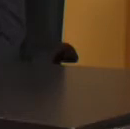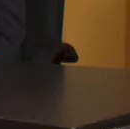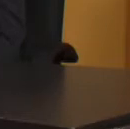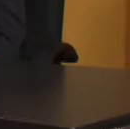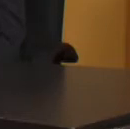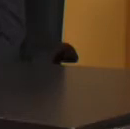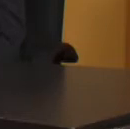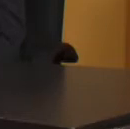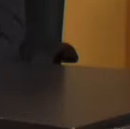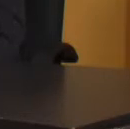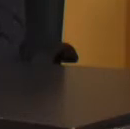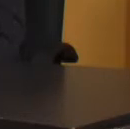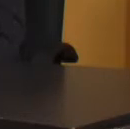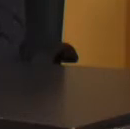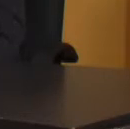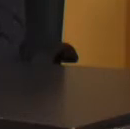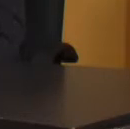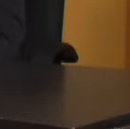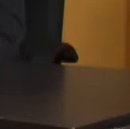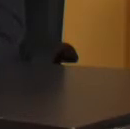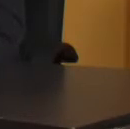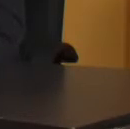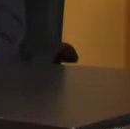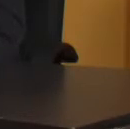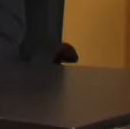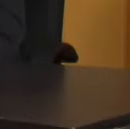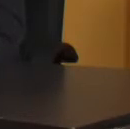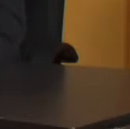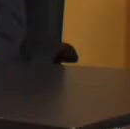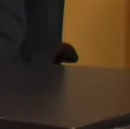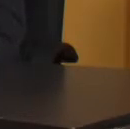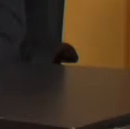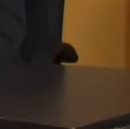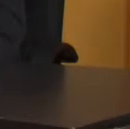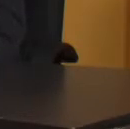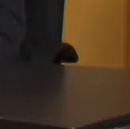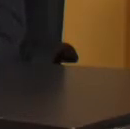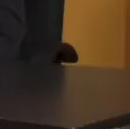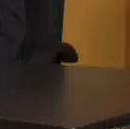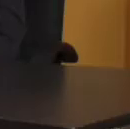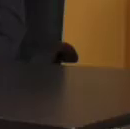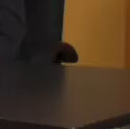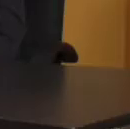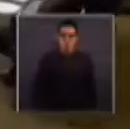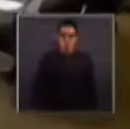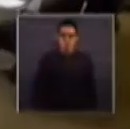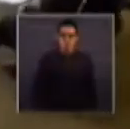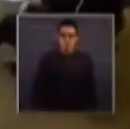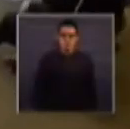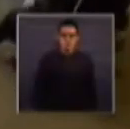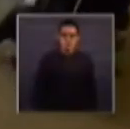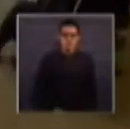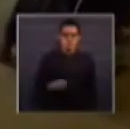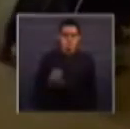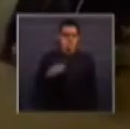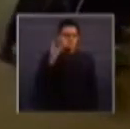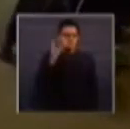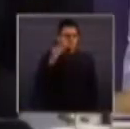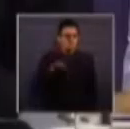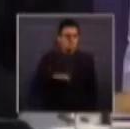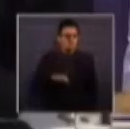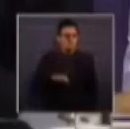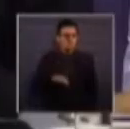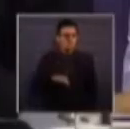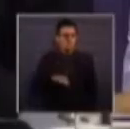contaminación. Bueno, hubo hasta quien dijo barbaridades. Vamos a escucharlos, ¿te parece? Claro que sí. Me llama la atención el hacer